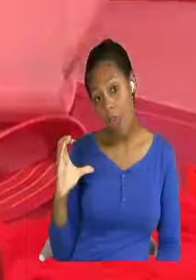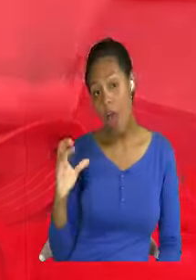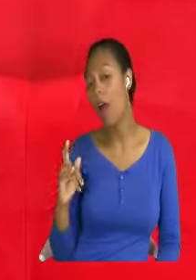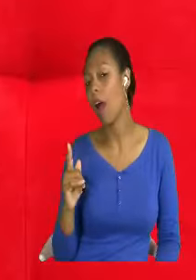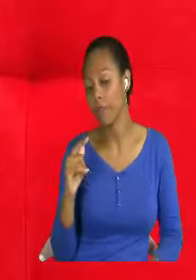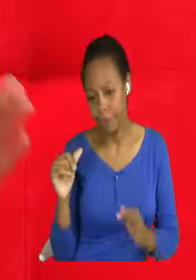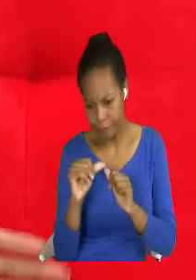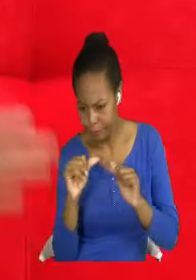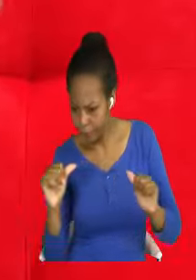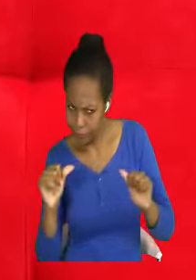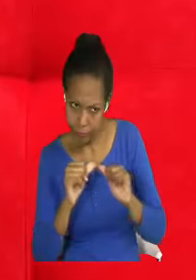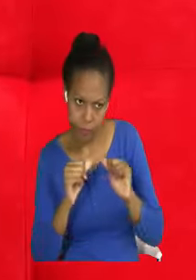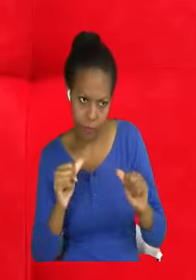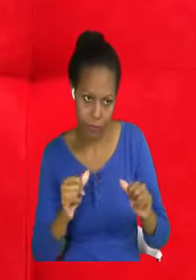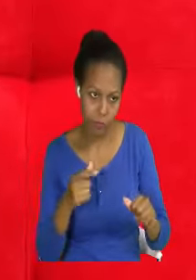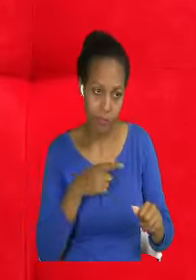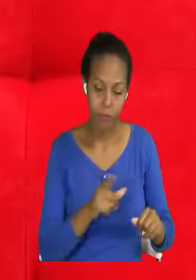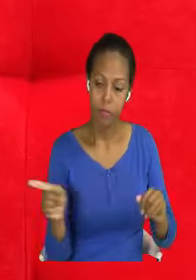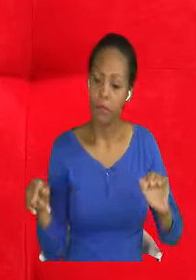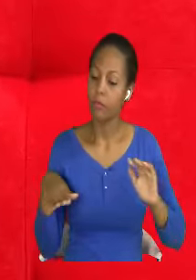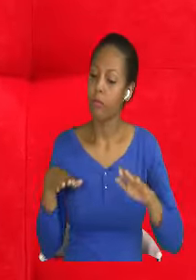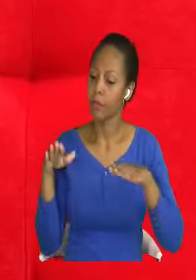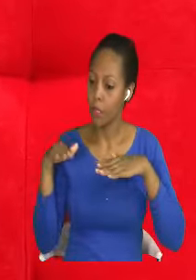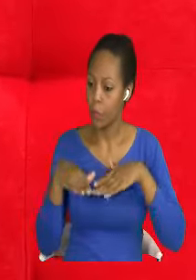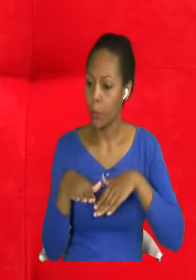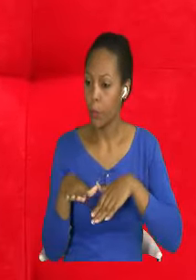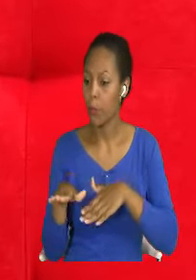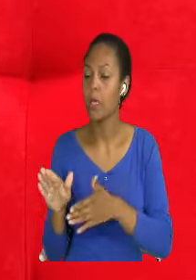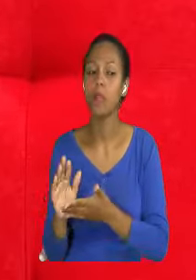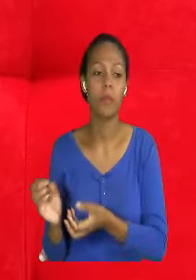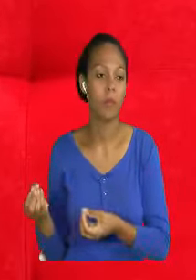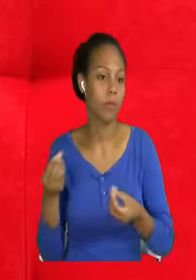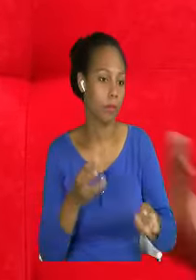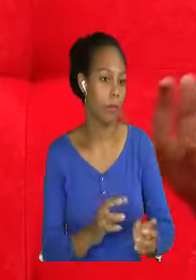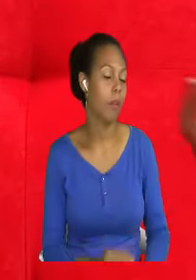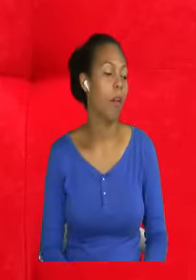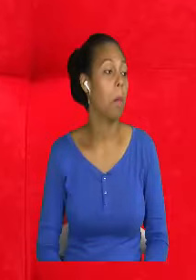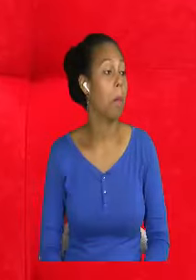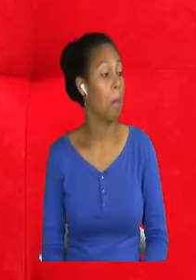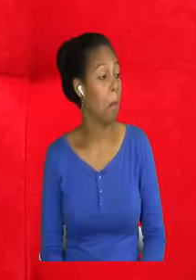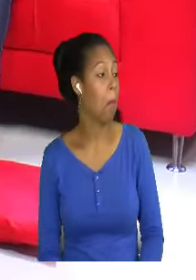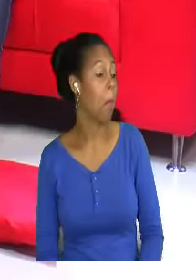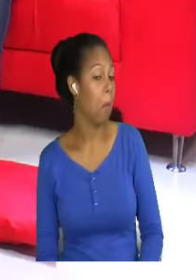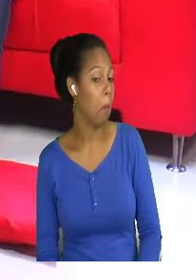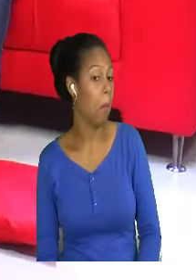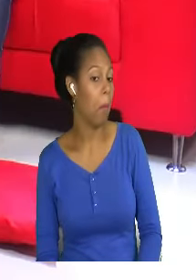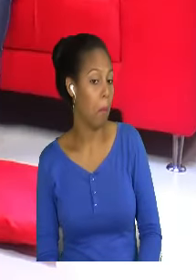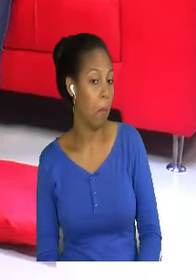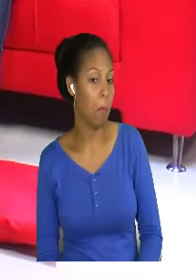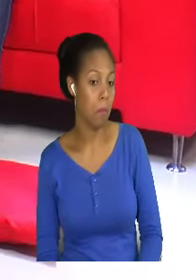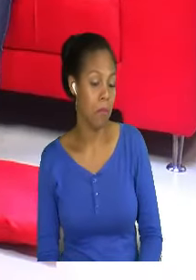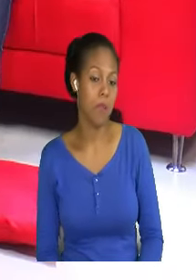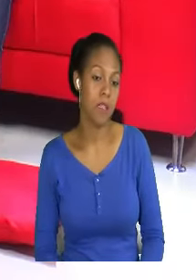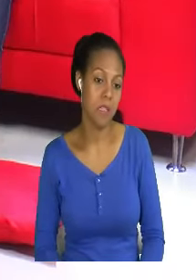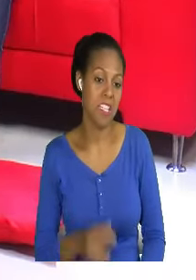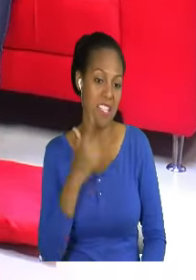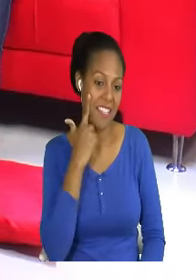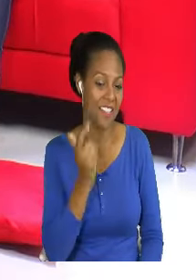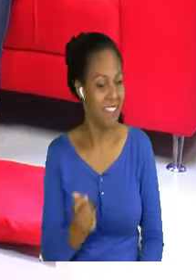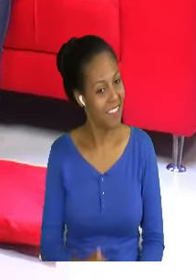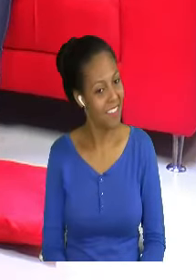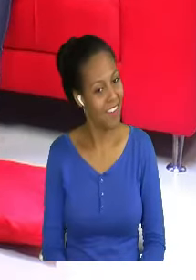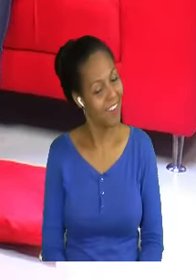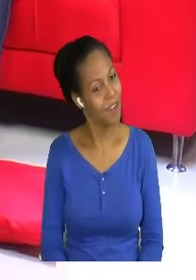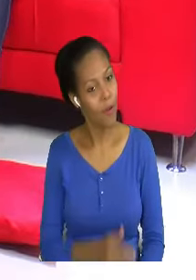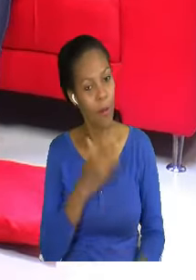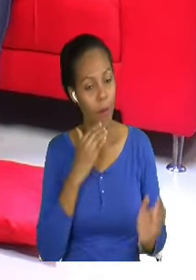las medidas y le mandamos a hacer el conjunto. Súper bien, o sea que si yo veo algún diseño de